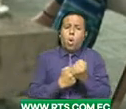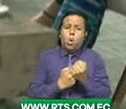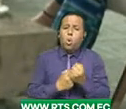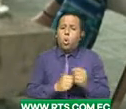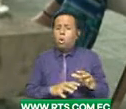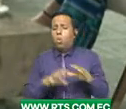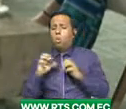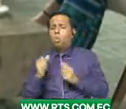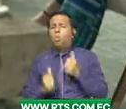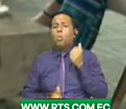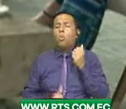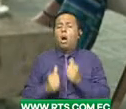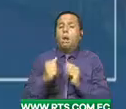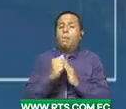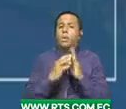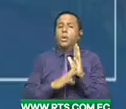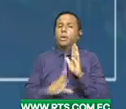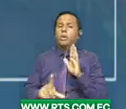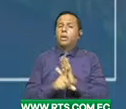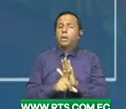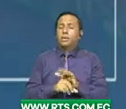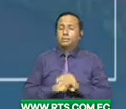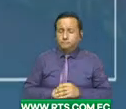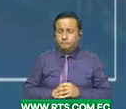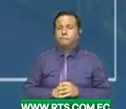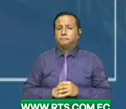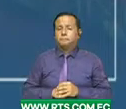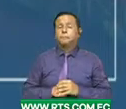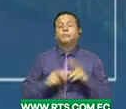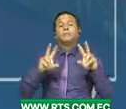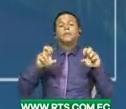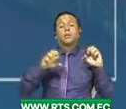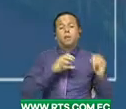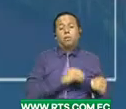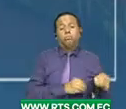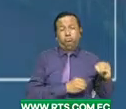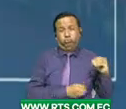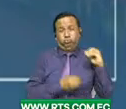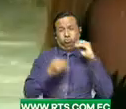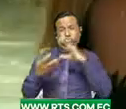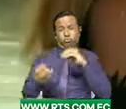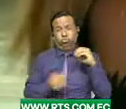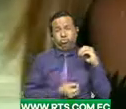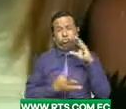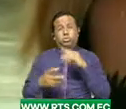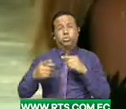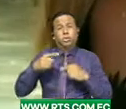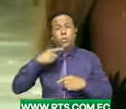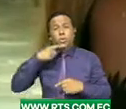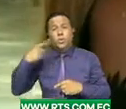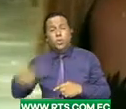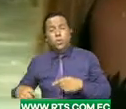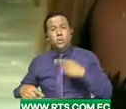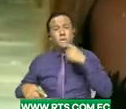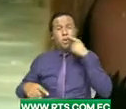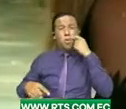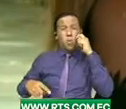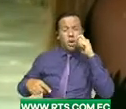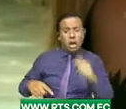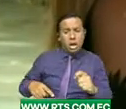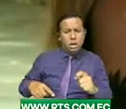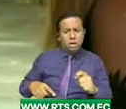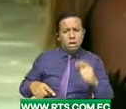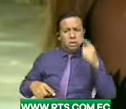de ese proyecto de ley. Exportaciones, conflicto Rusia-Ucrania. No creo que se cierre totalmente el